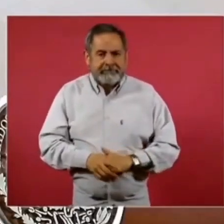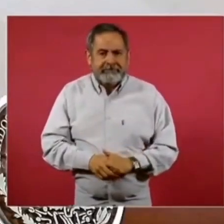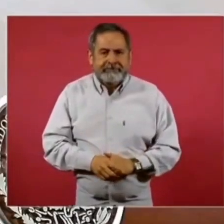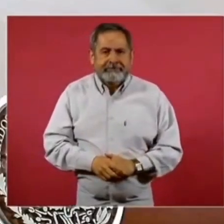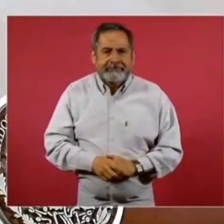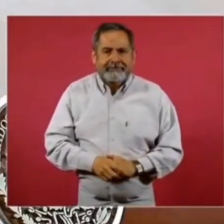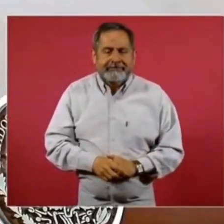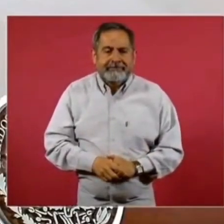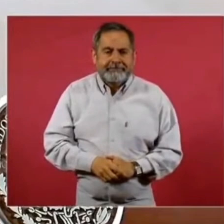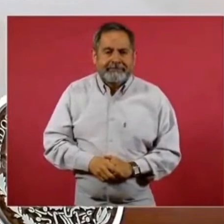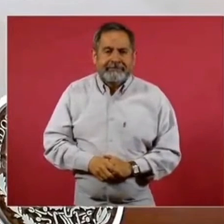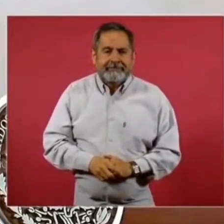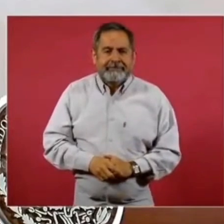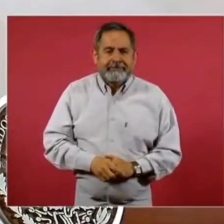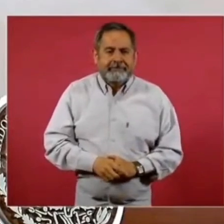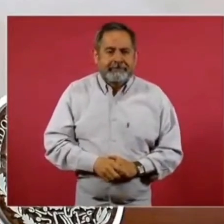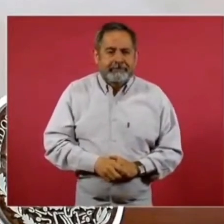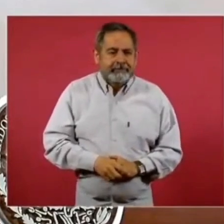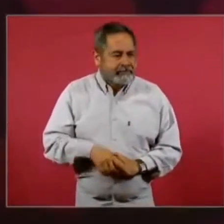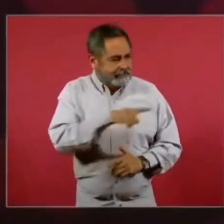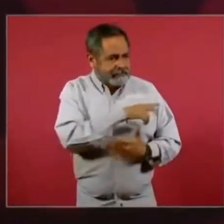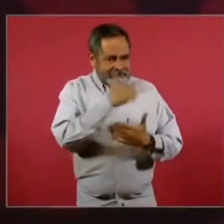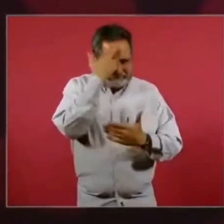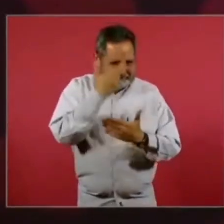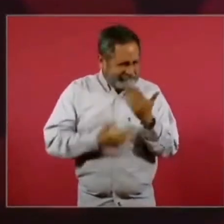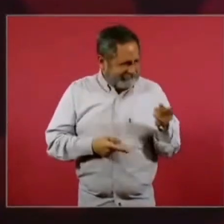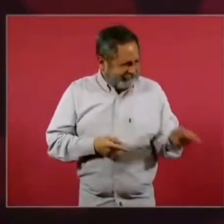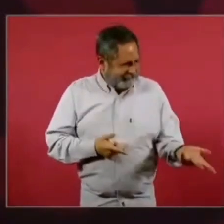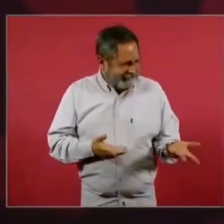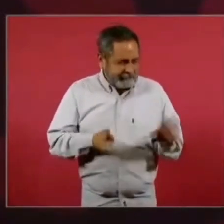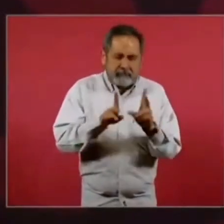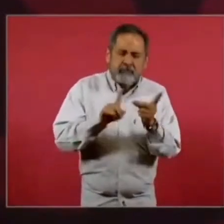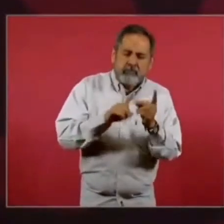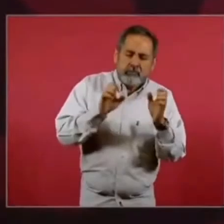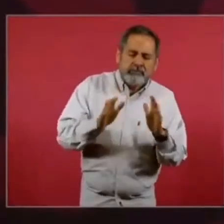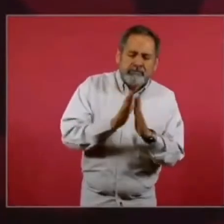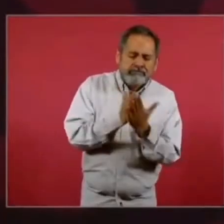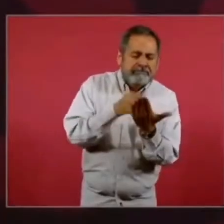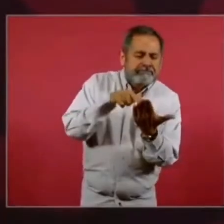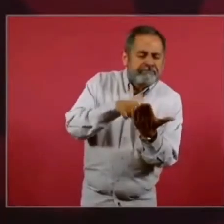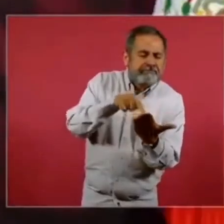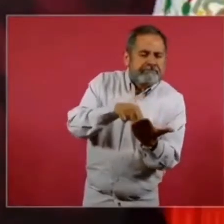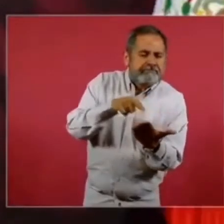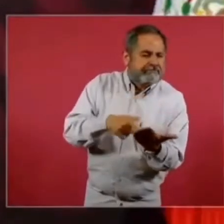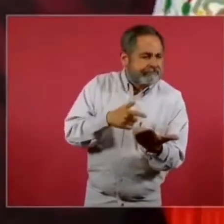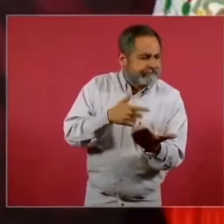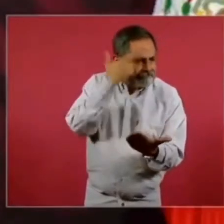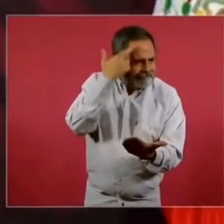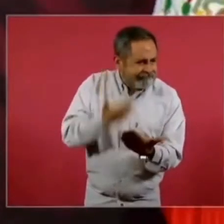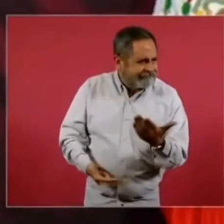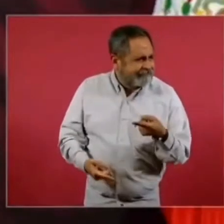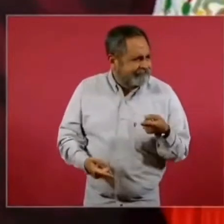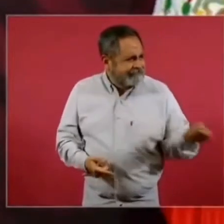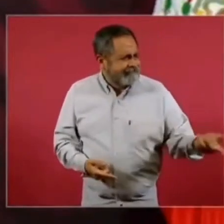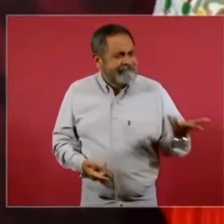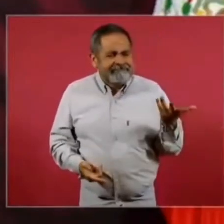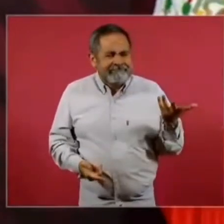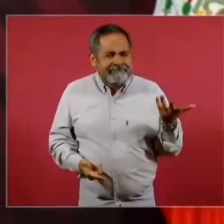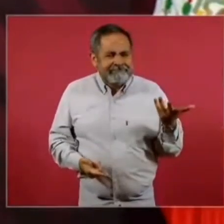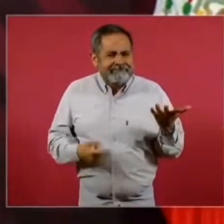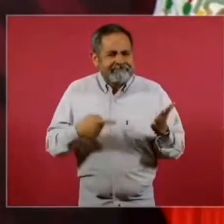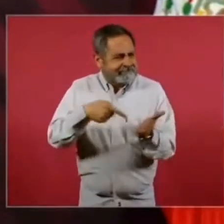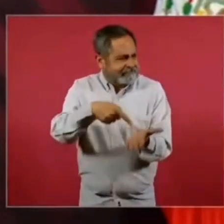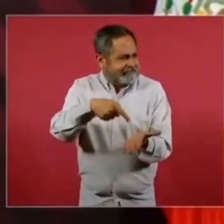manera s violando en esencia en el fondo los